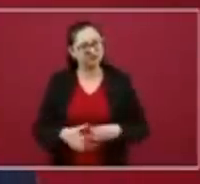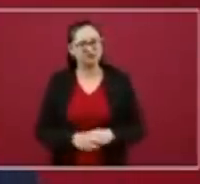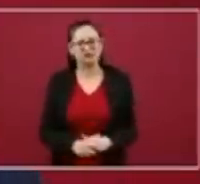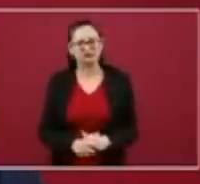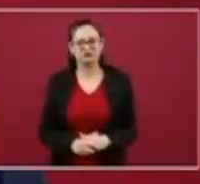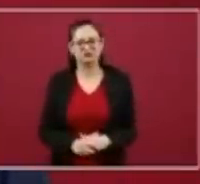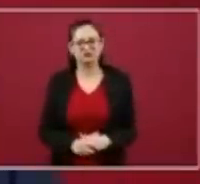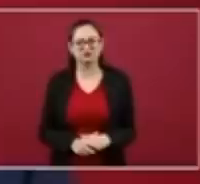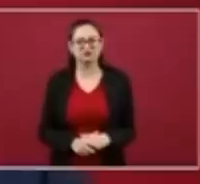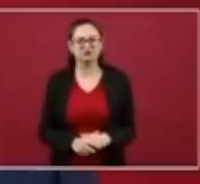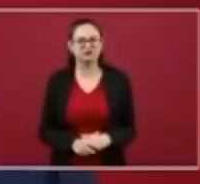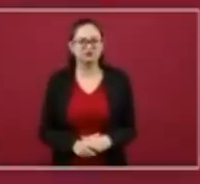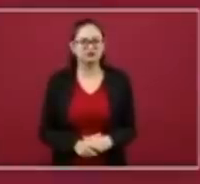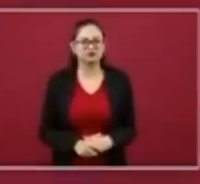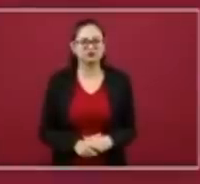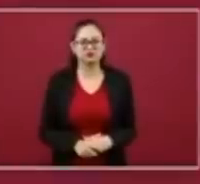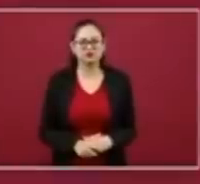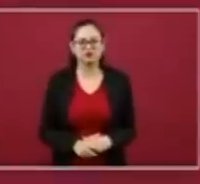son